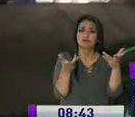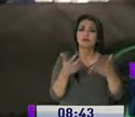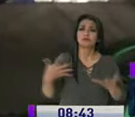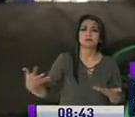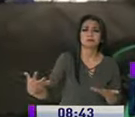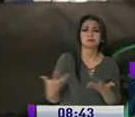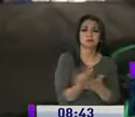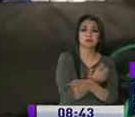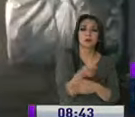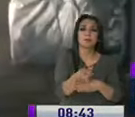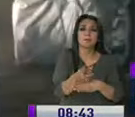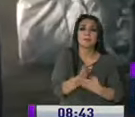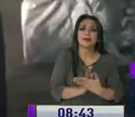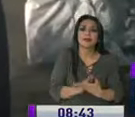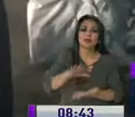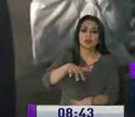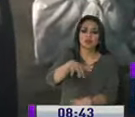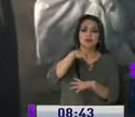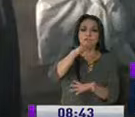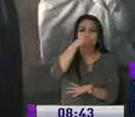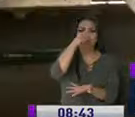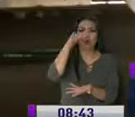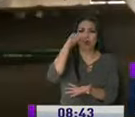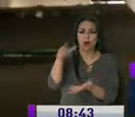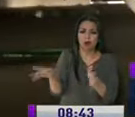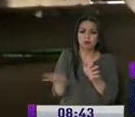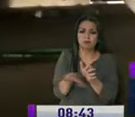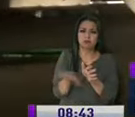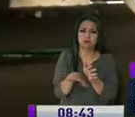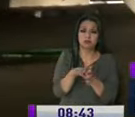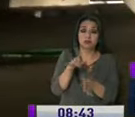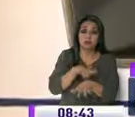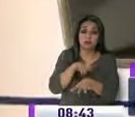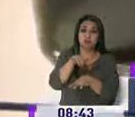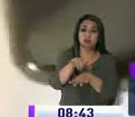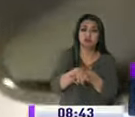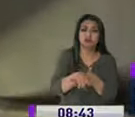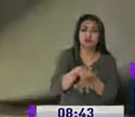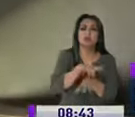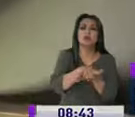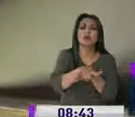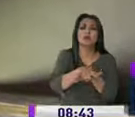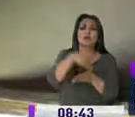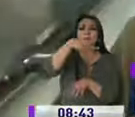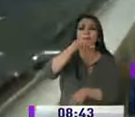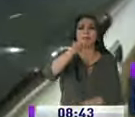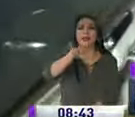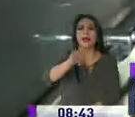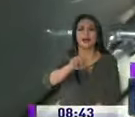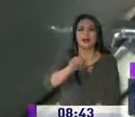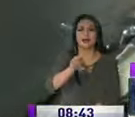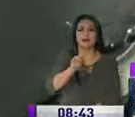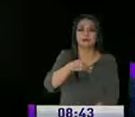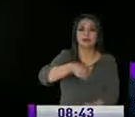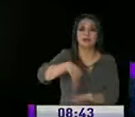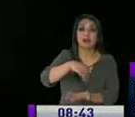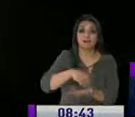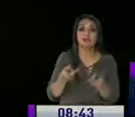que sorprenderles dormidos. Esta vez no salieron, estaban descansando los supuestos integrantes de la banda conocida como Los Boliches.